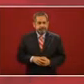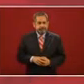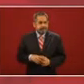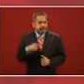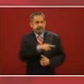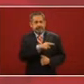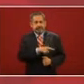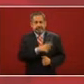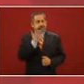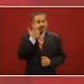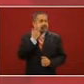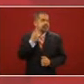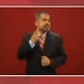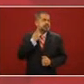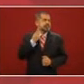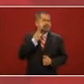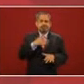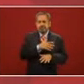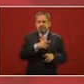políticas,